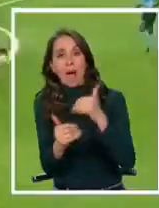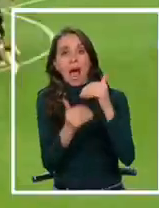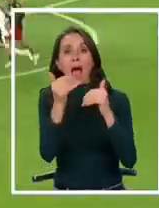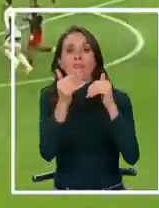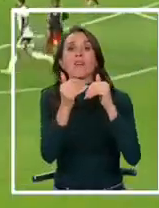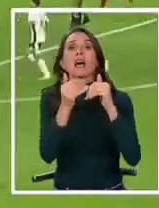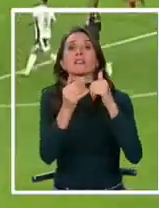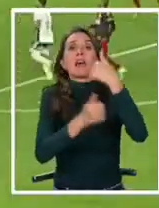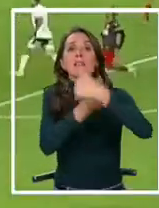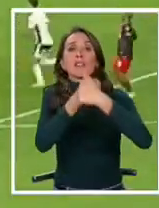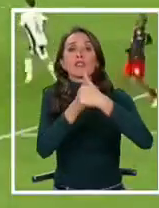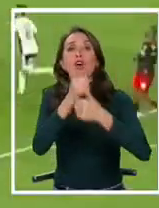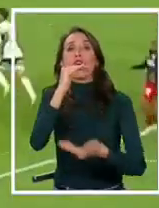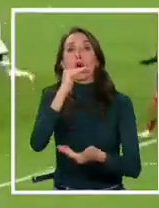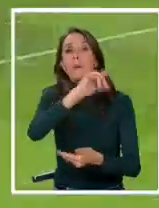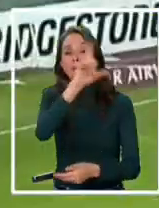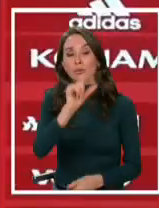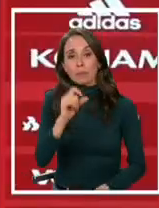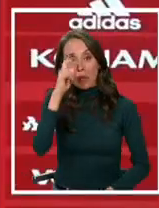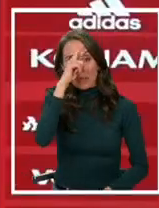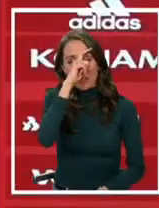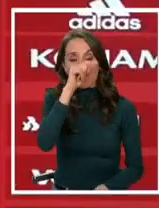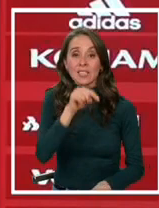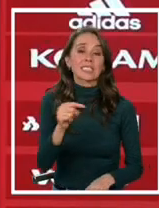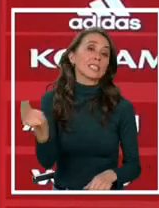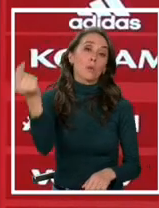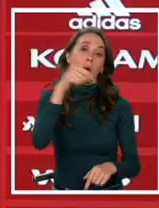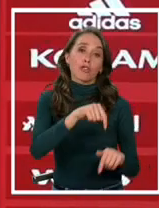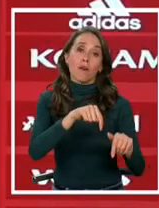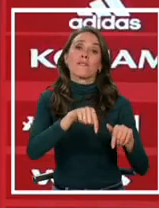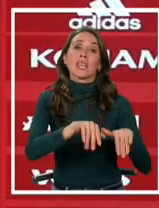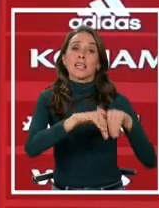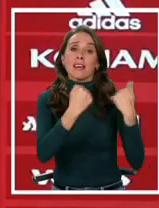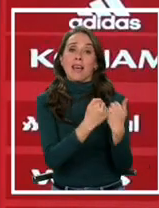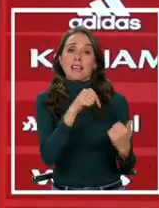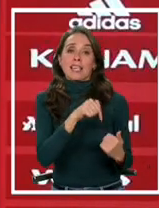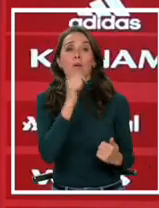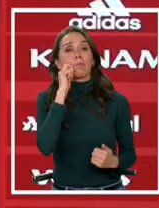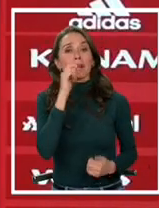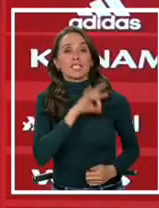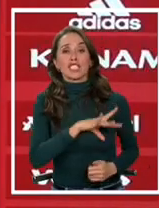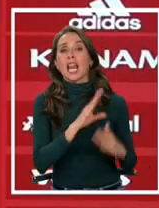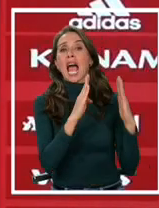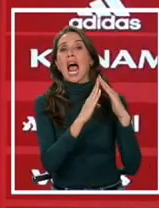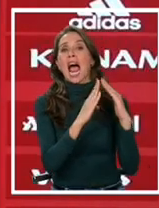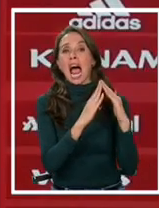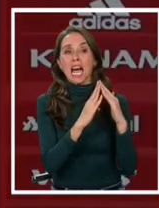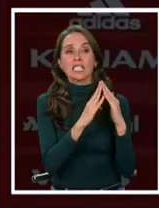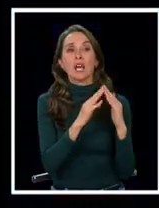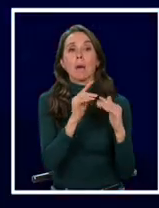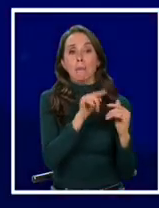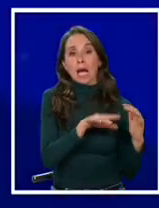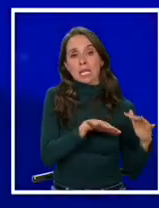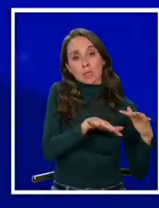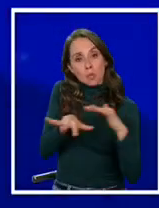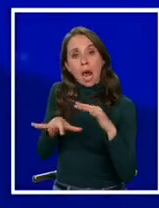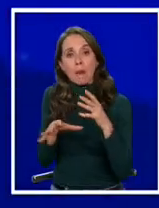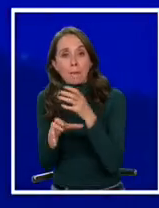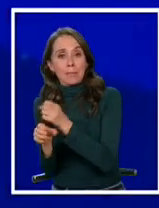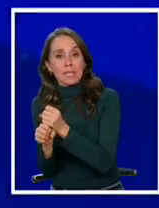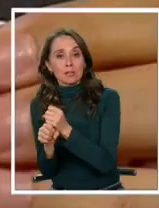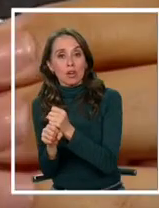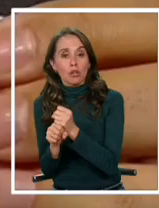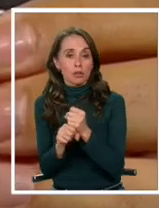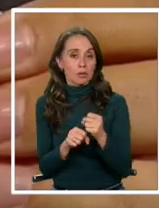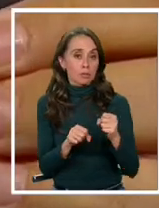va a ser un rival muy duro después es importante definir en casa con con nuestra gente para para que ellos también sientan un poco la presión